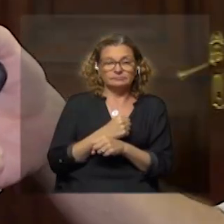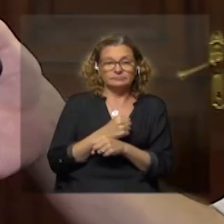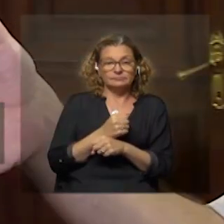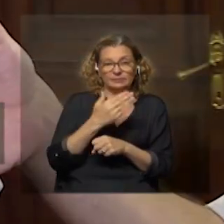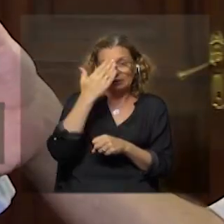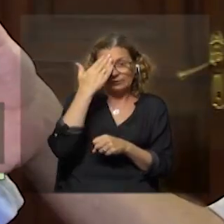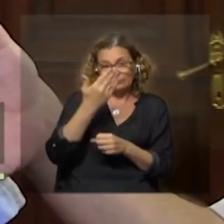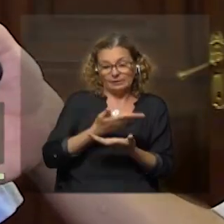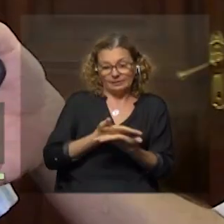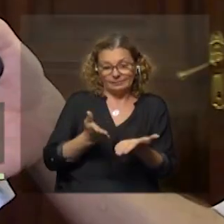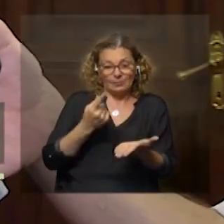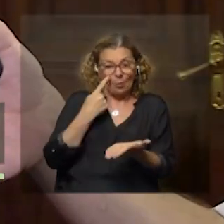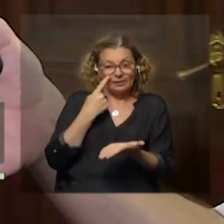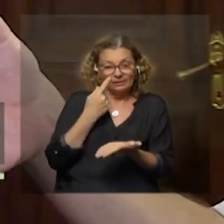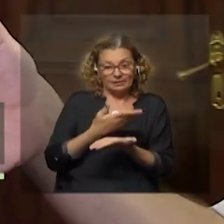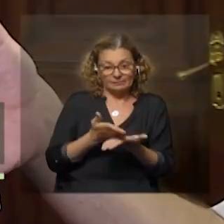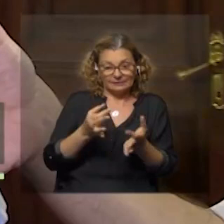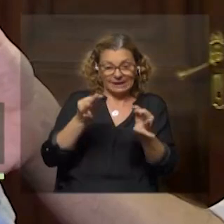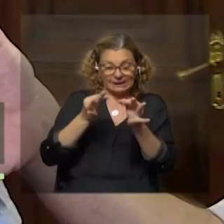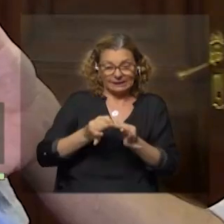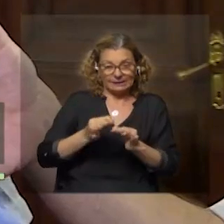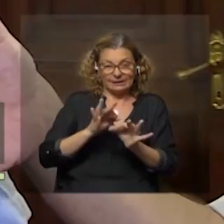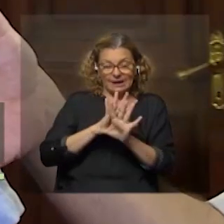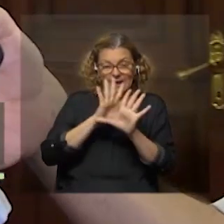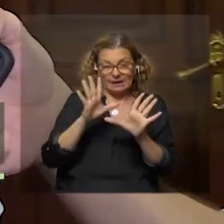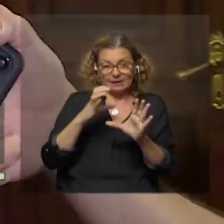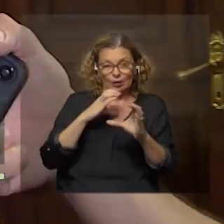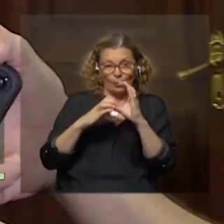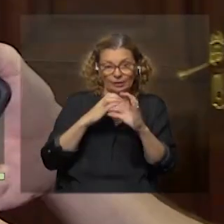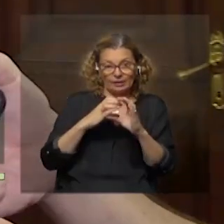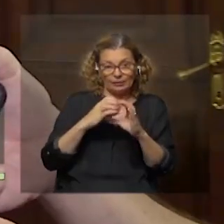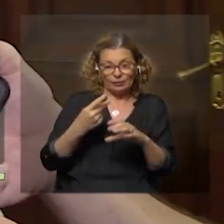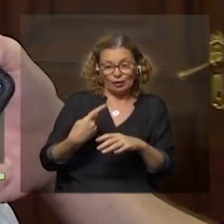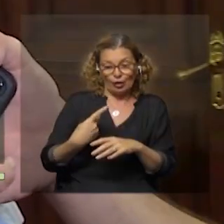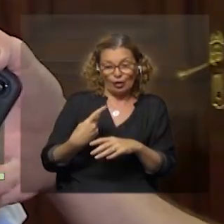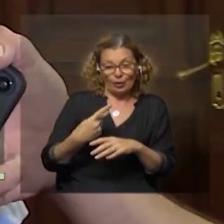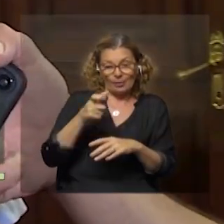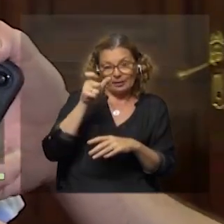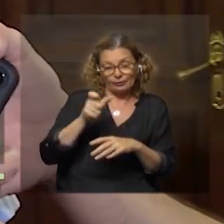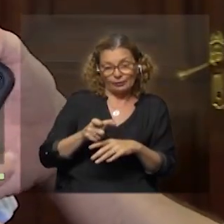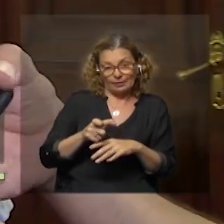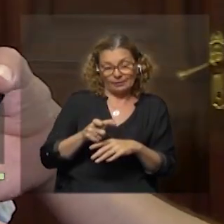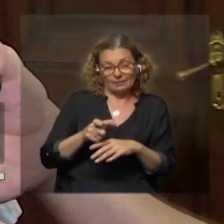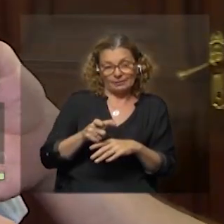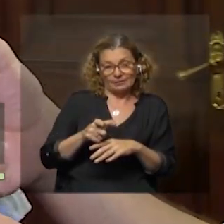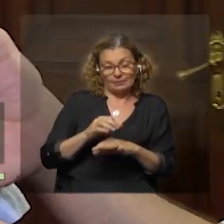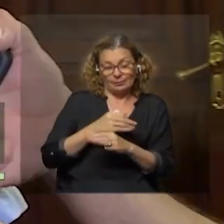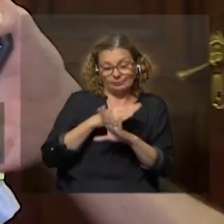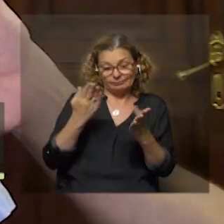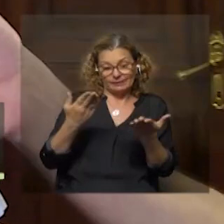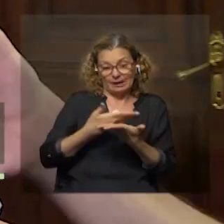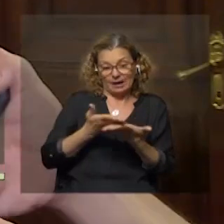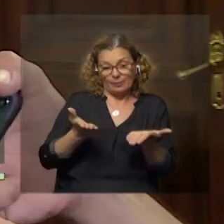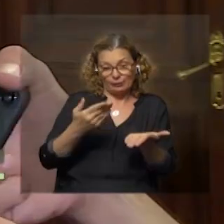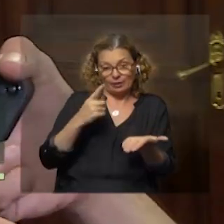y frente a la evidencia contundente que hoy tenemos de las comunicaciones de los dos viceministros queda más que demostrado